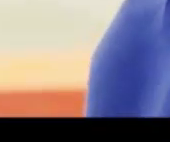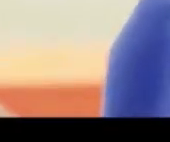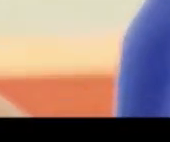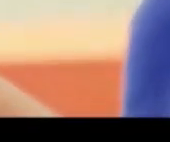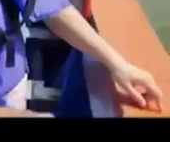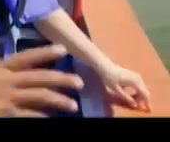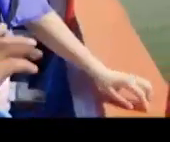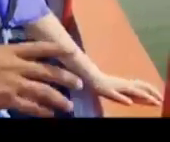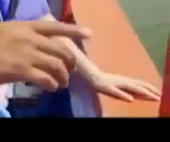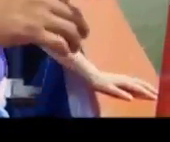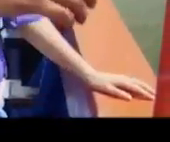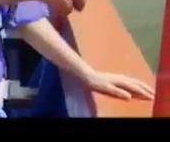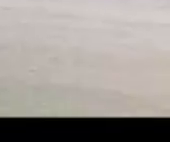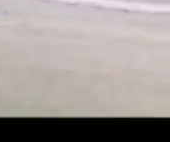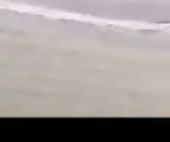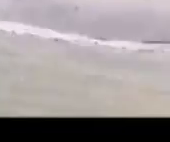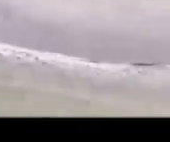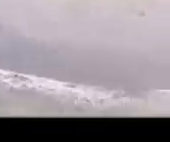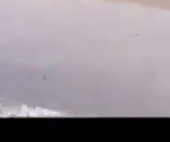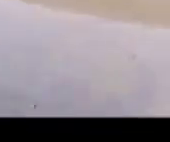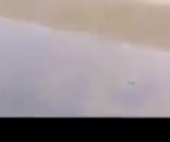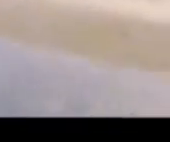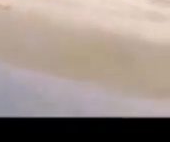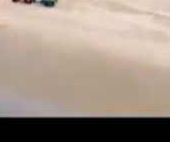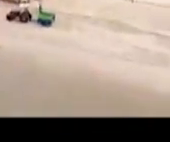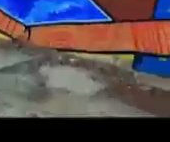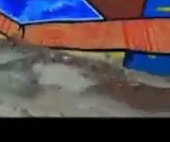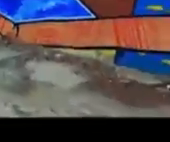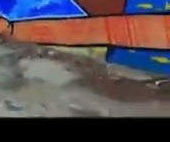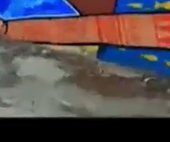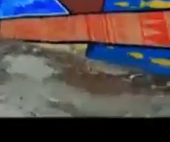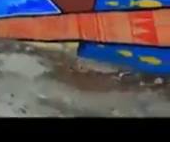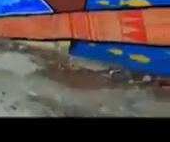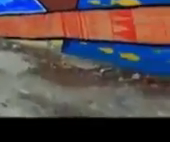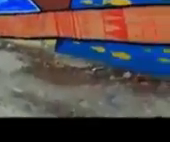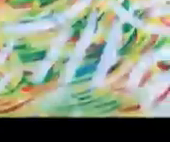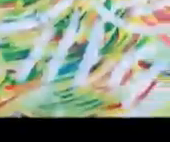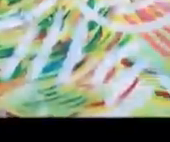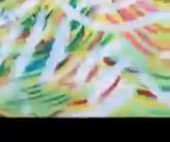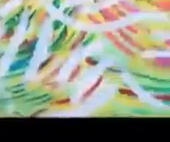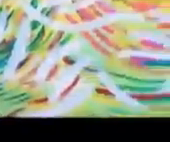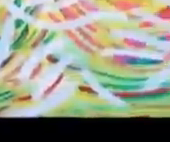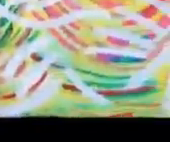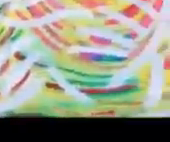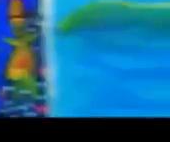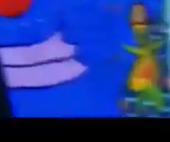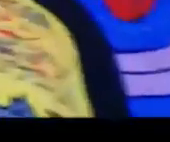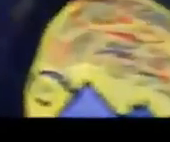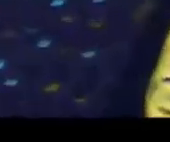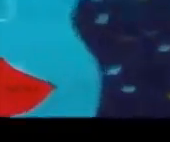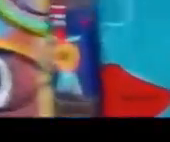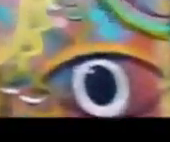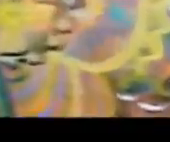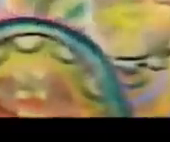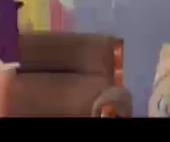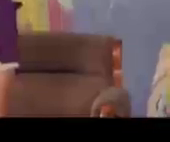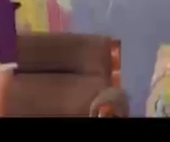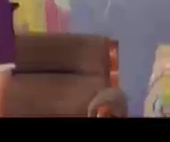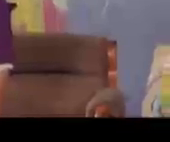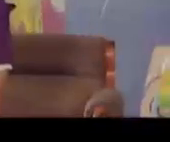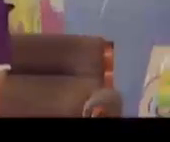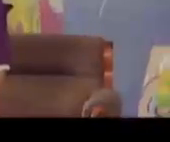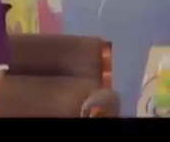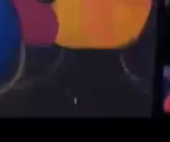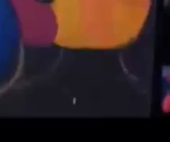con la naturaleza, conocer gente nueva y que ellos conozcan mi provincia. Yo monté hace 3 años atrás un festival de pintura, de graffiti, es de